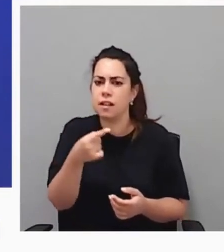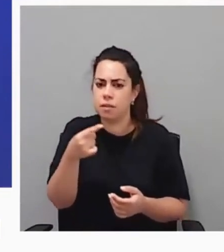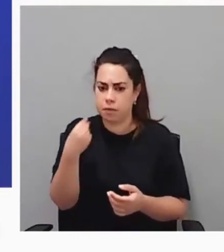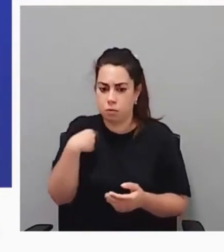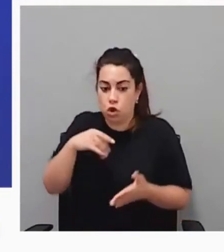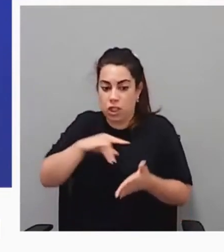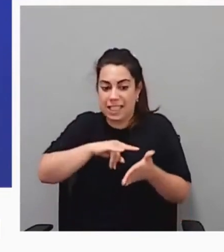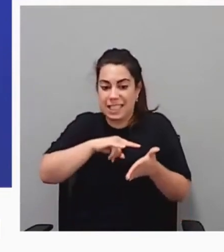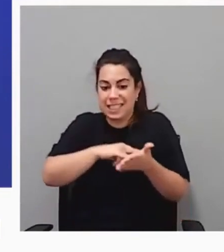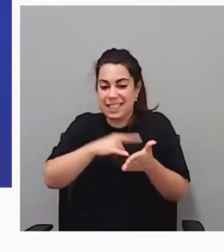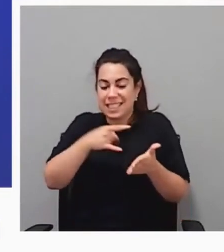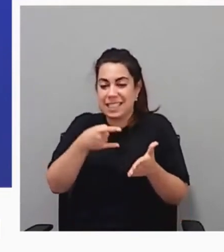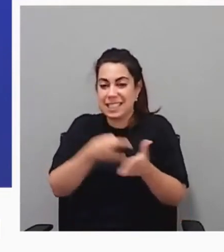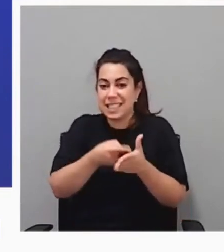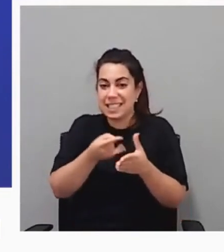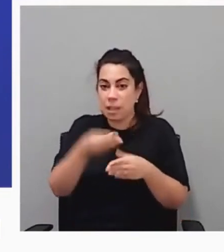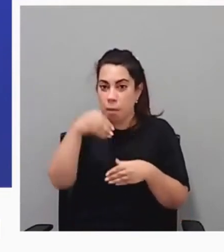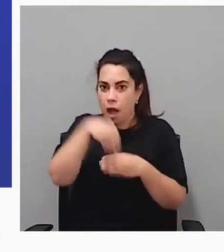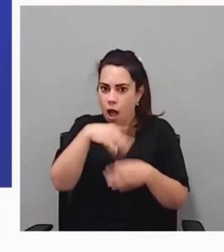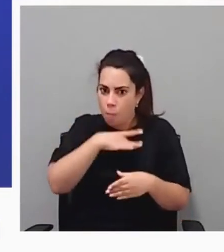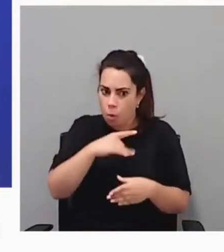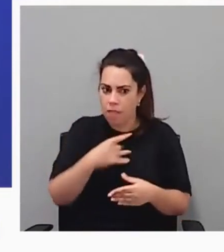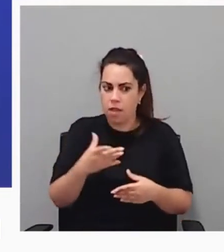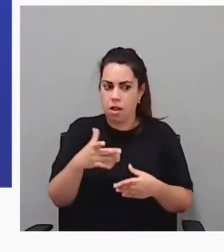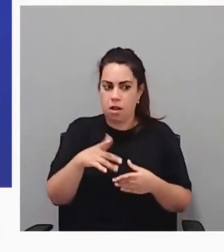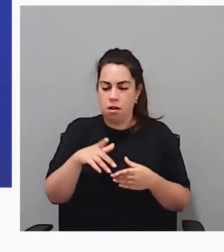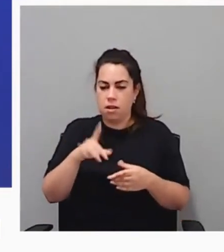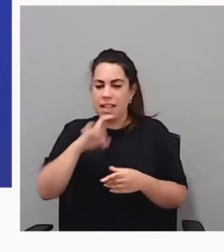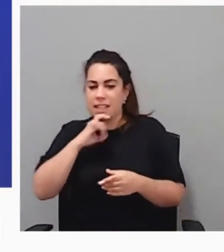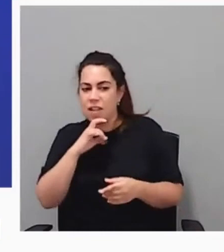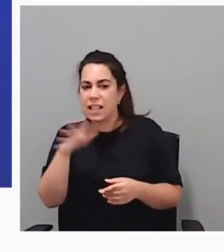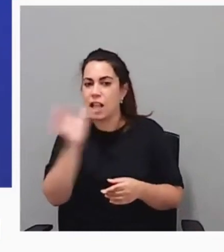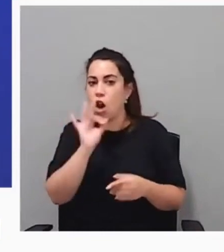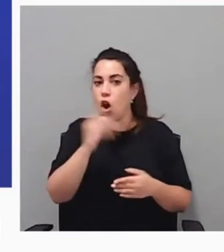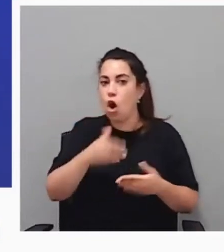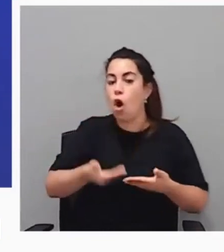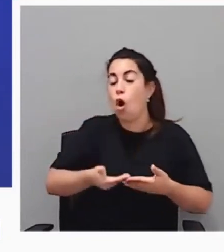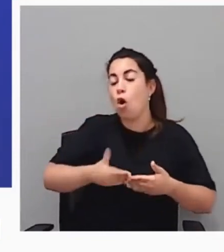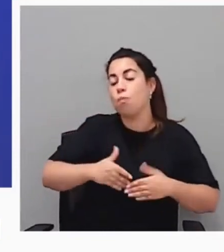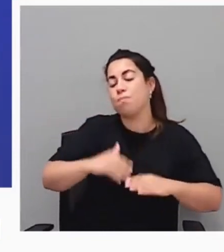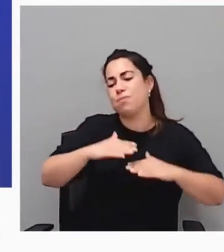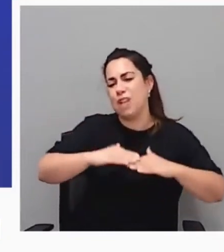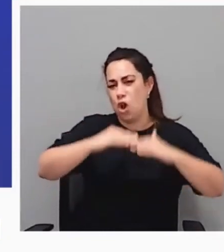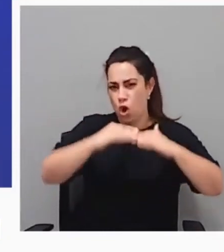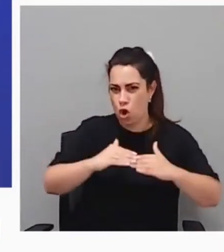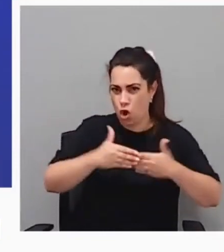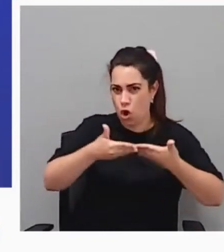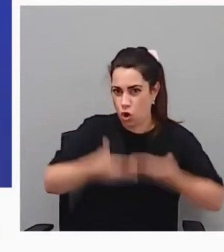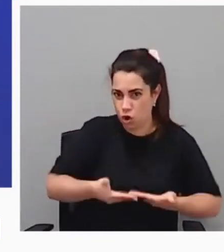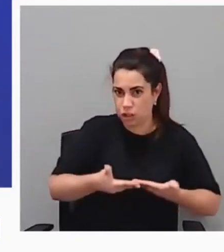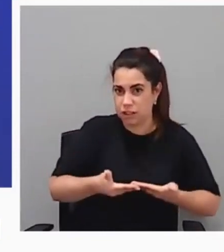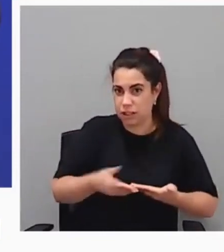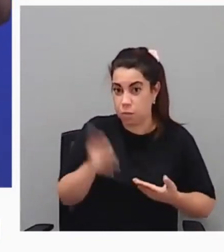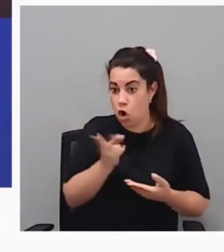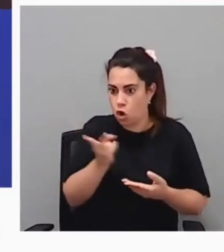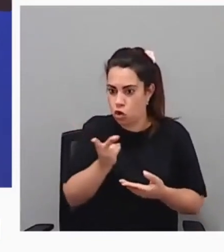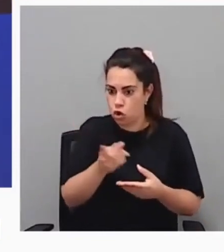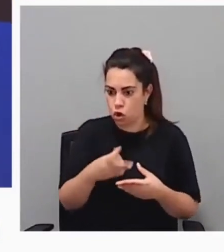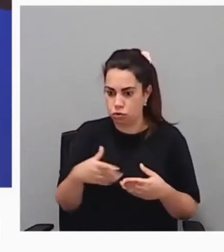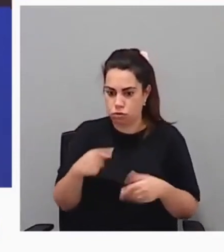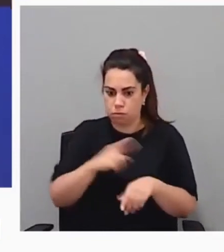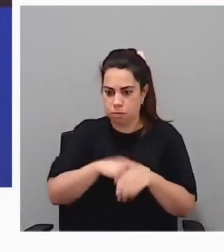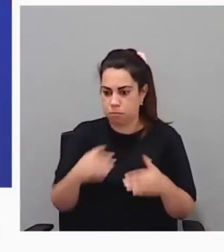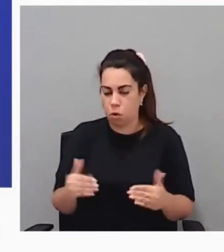ser completo o consistente, pero no las dos cosas a la vez. ¿Eso qué significa? Que en un sistema lógico, la manera que